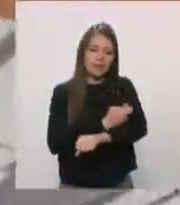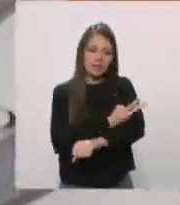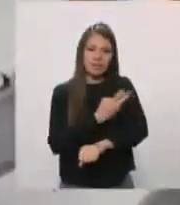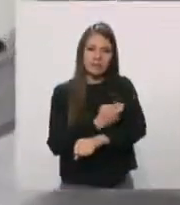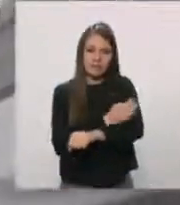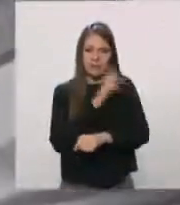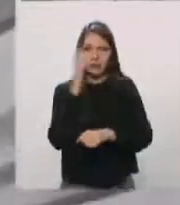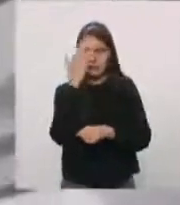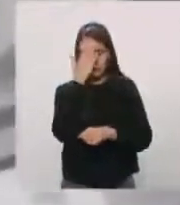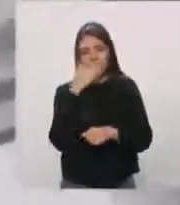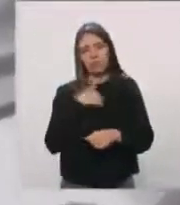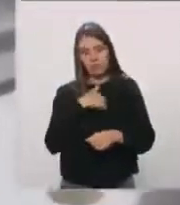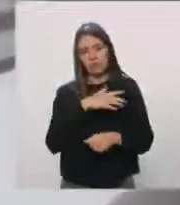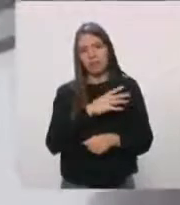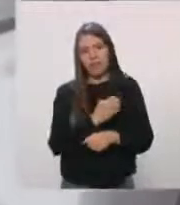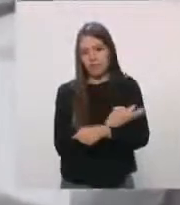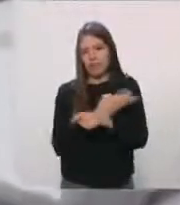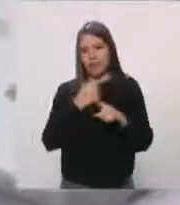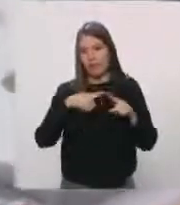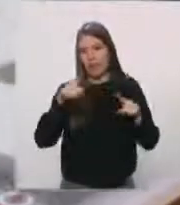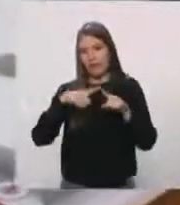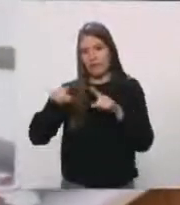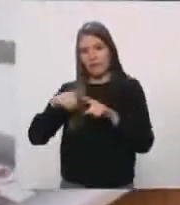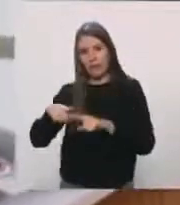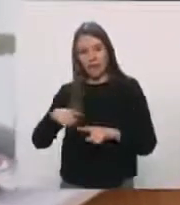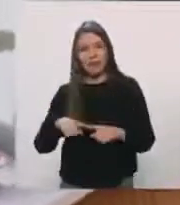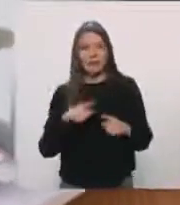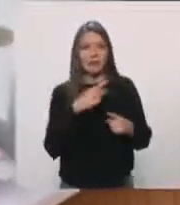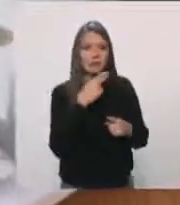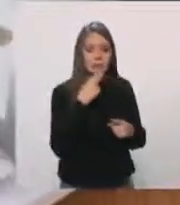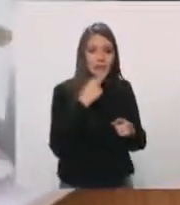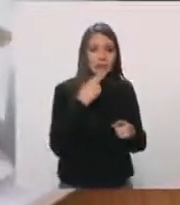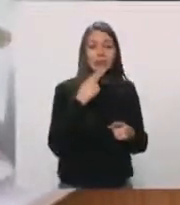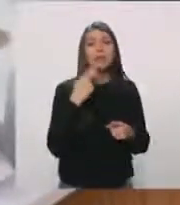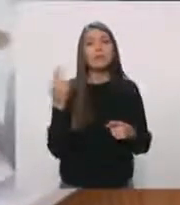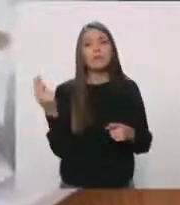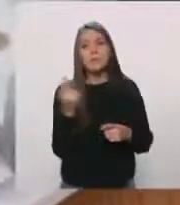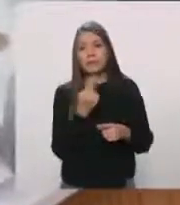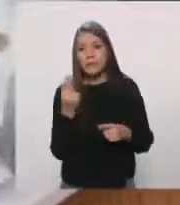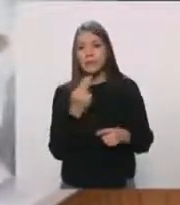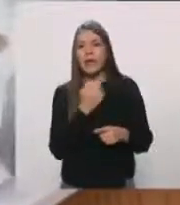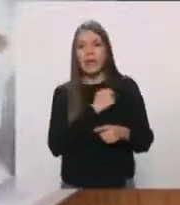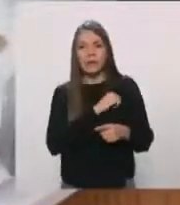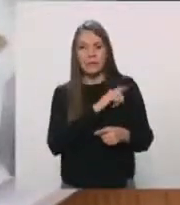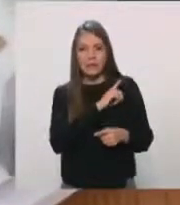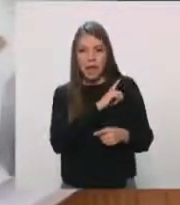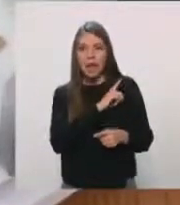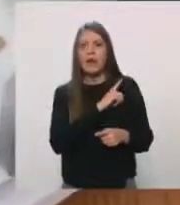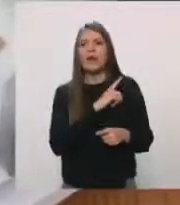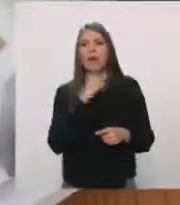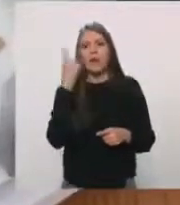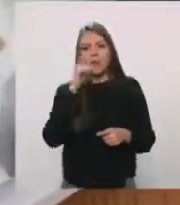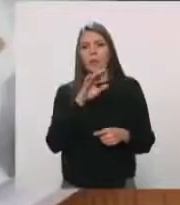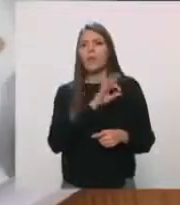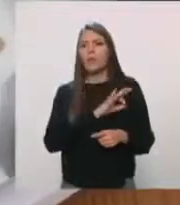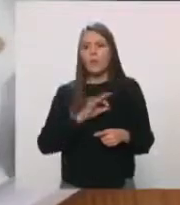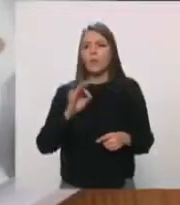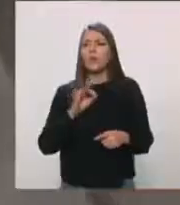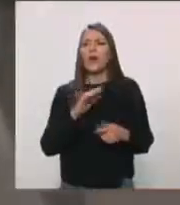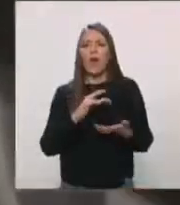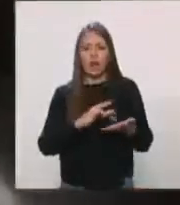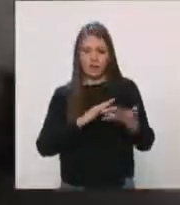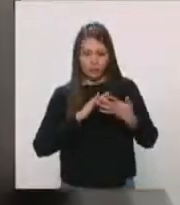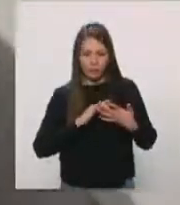somos emocionales, y que todas tienen una función, pero que hay que gestionarlas saludablemente para que funcionen a nuestro